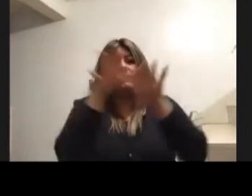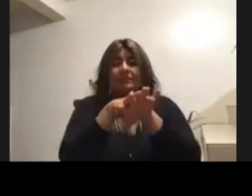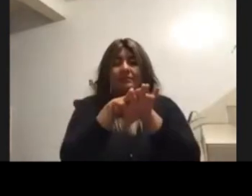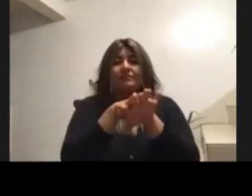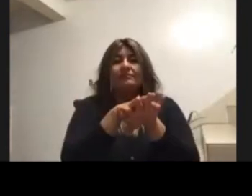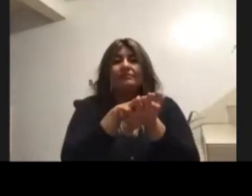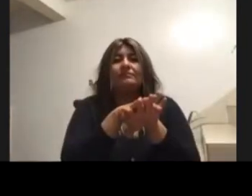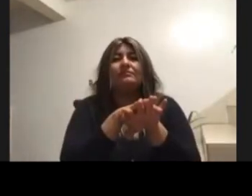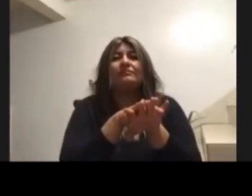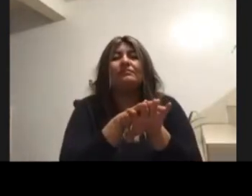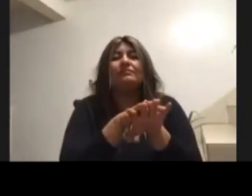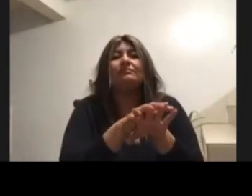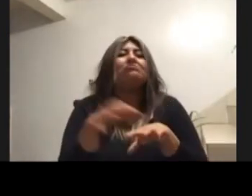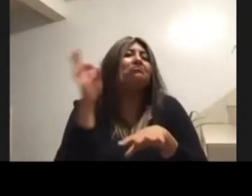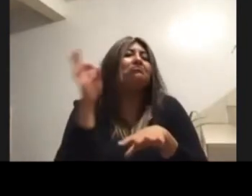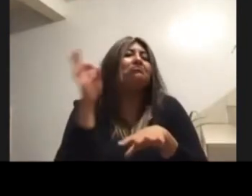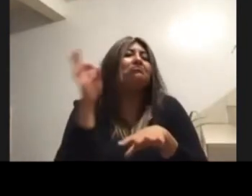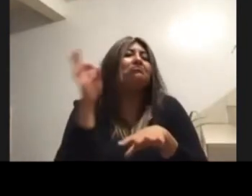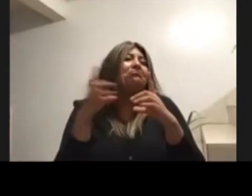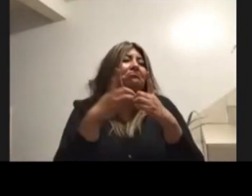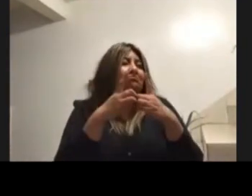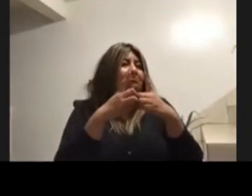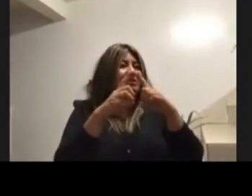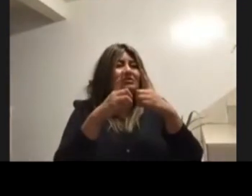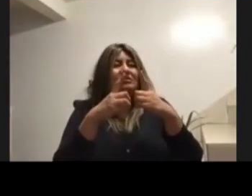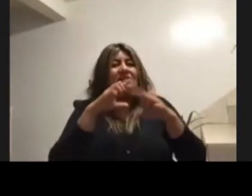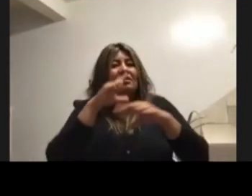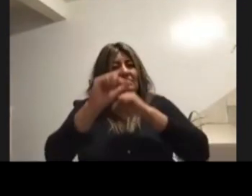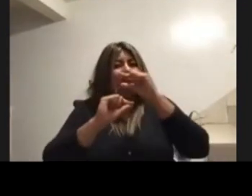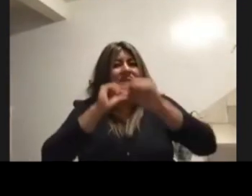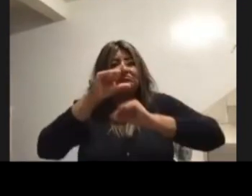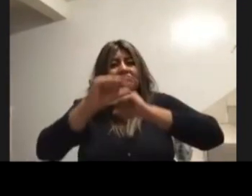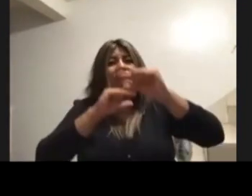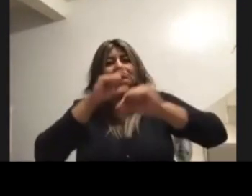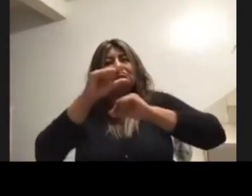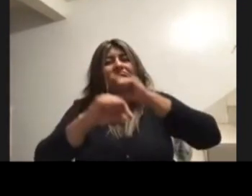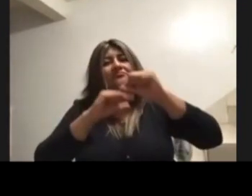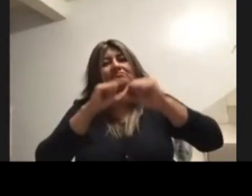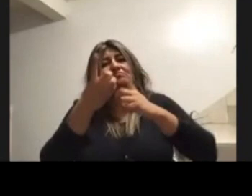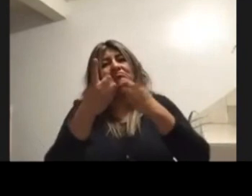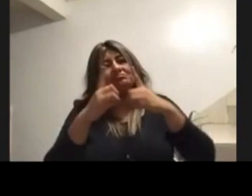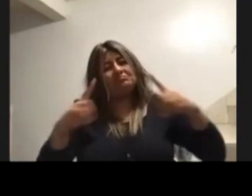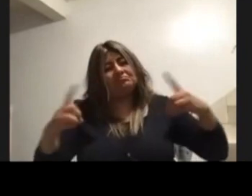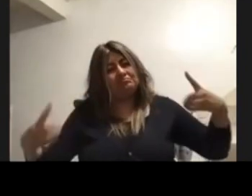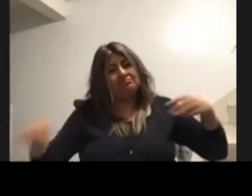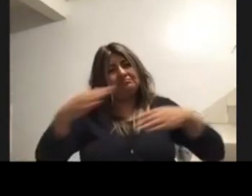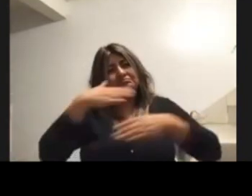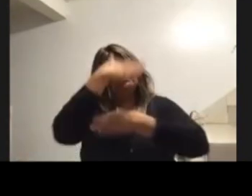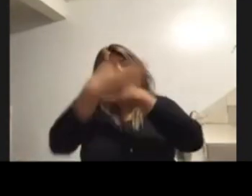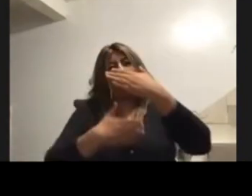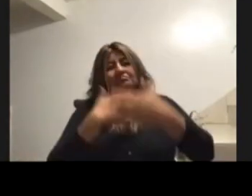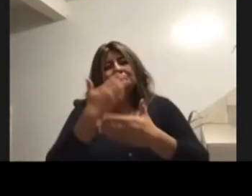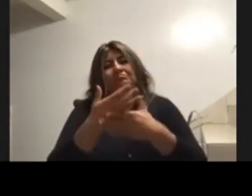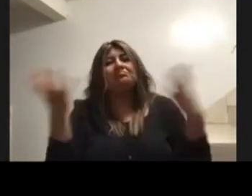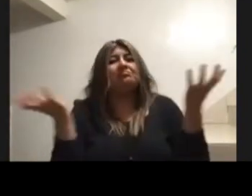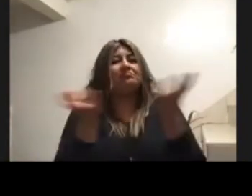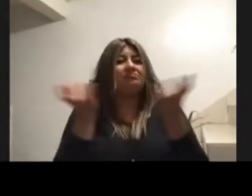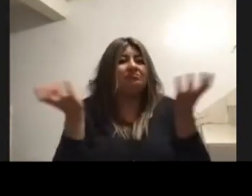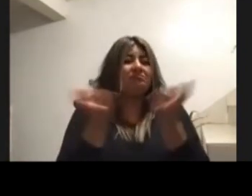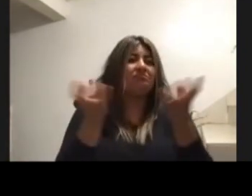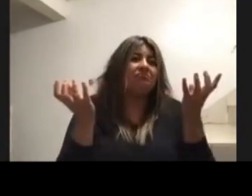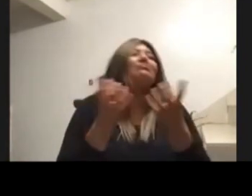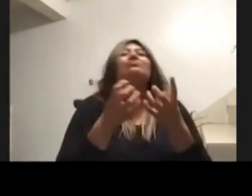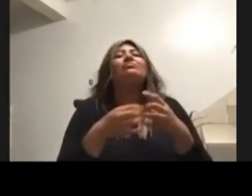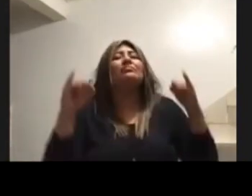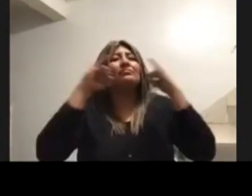es un proceso que vamos a seguir construyendo. Y digo vamos porque tiene que ver con instituciones públicas, evidentemente, pero tiene que